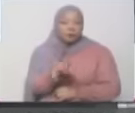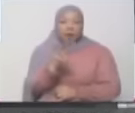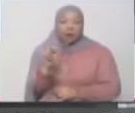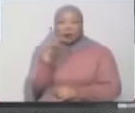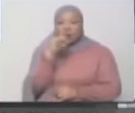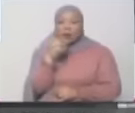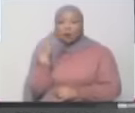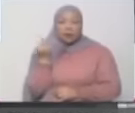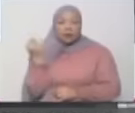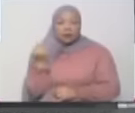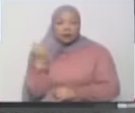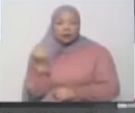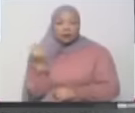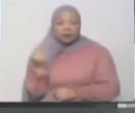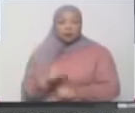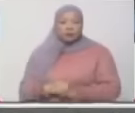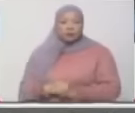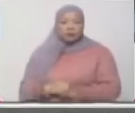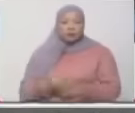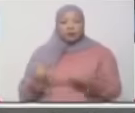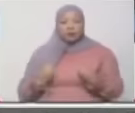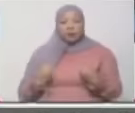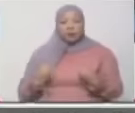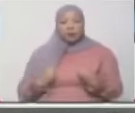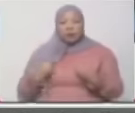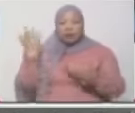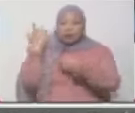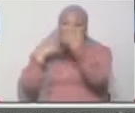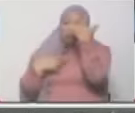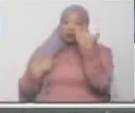apenas, nosotros estuvimos al lado de Chávez,